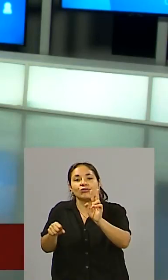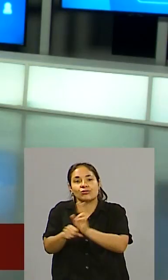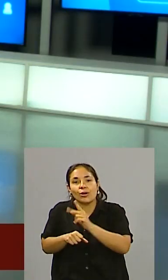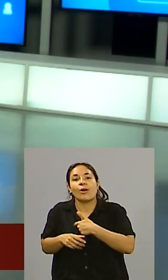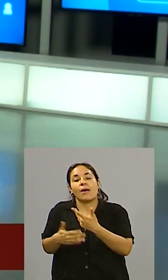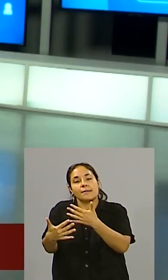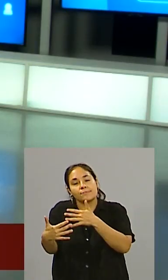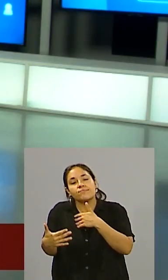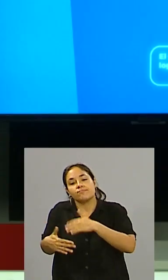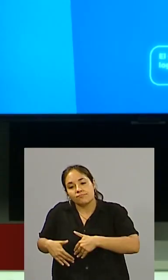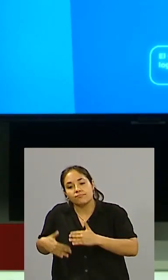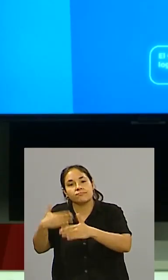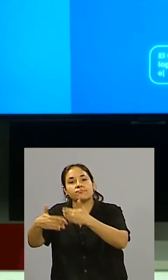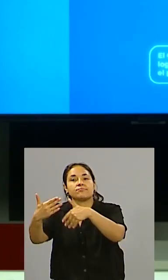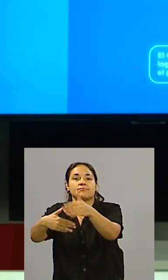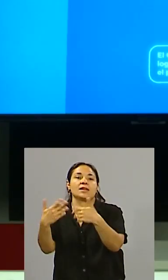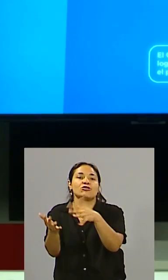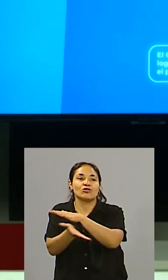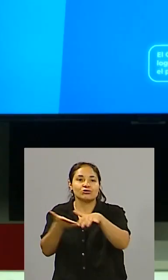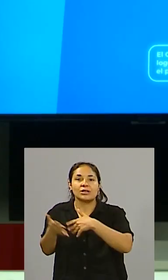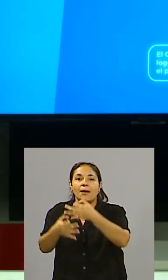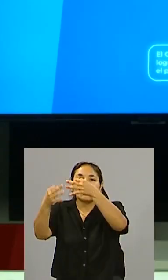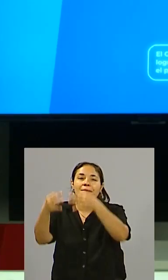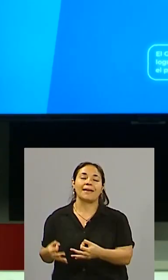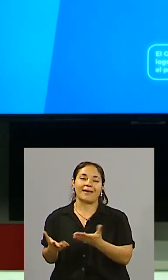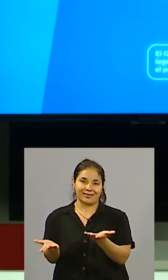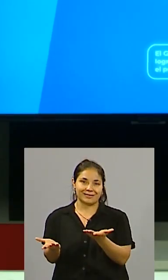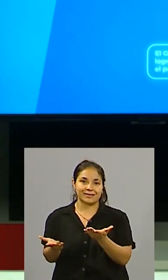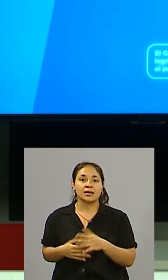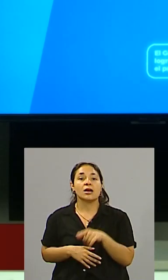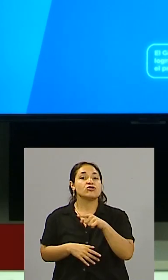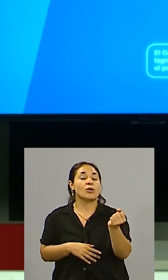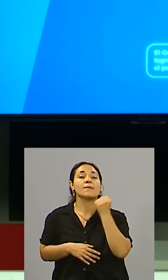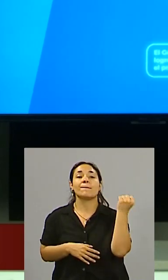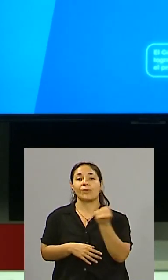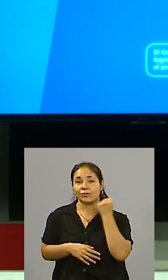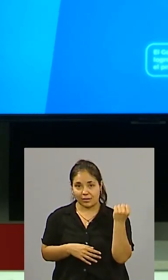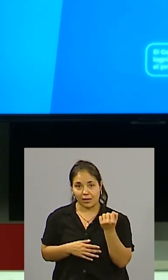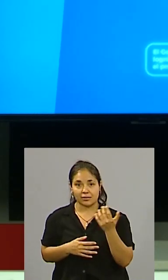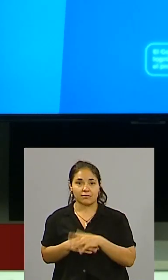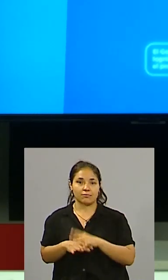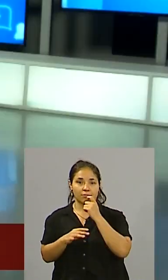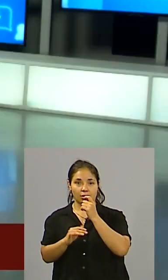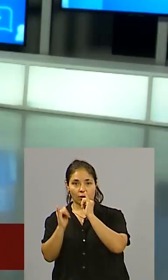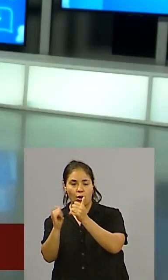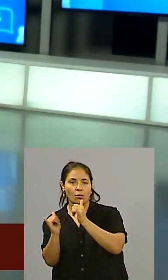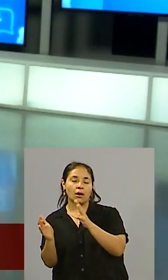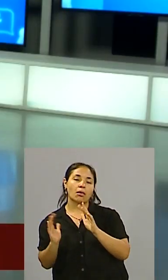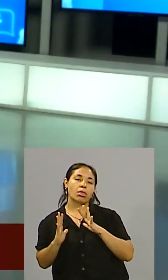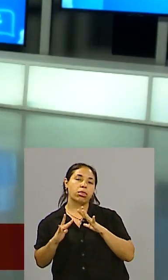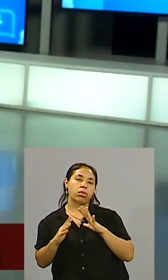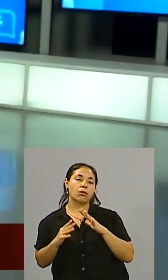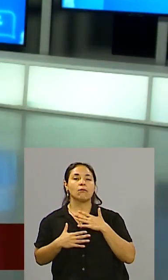estén contenidos desde núcleos sociales. Bueno, esto es fundamental, porque si tenemos juventud ociosa o